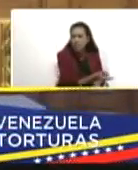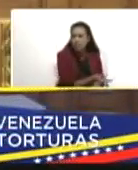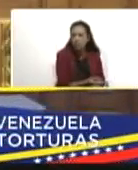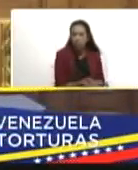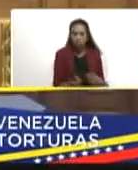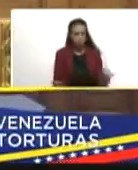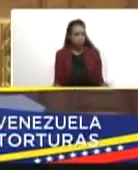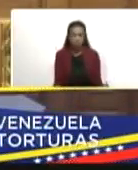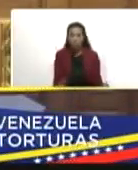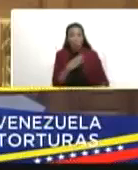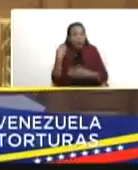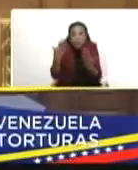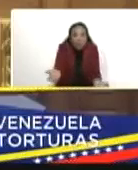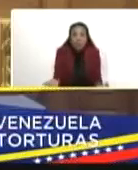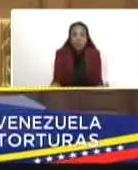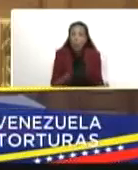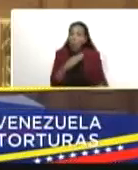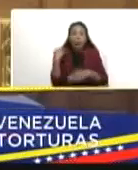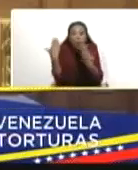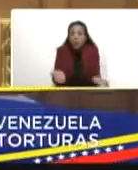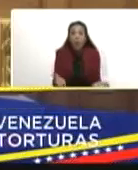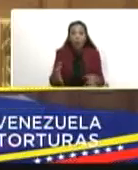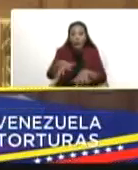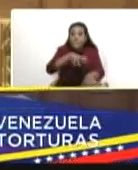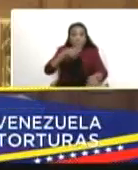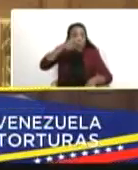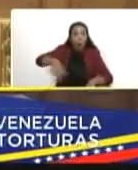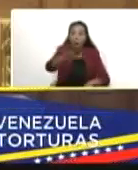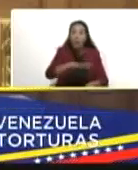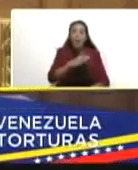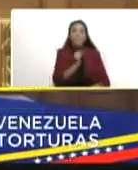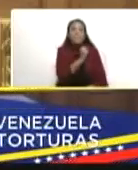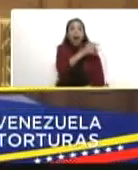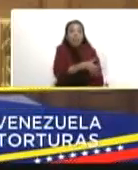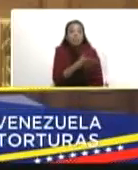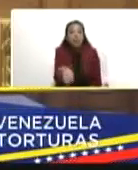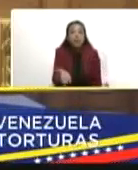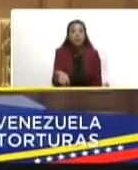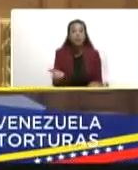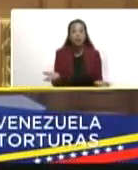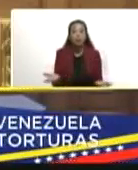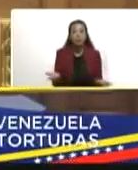un genocidio contra el pueblo palestino